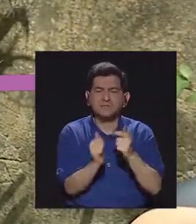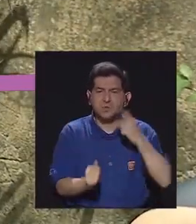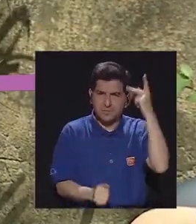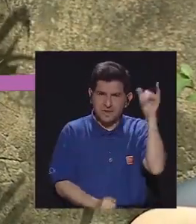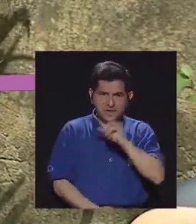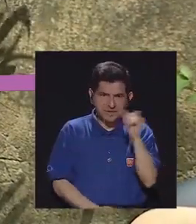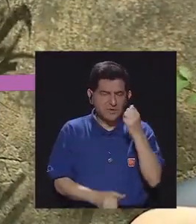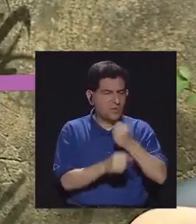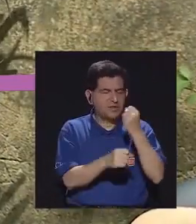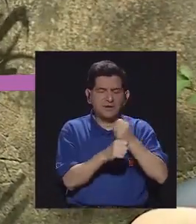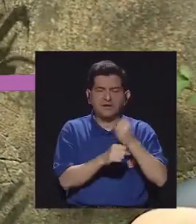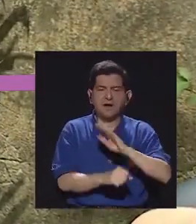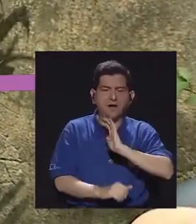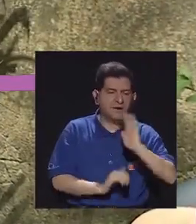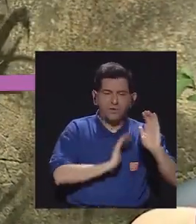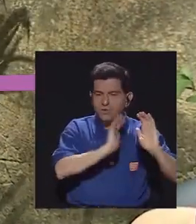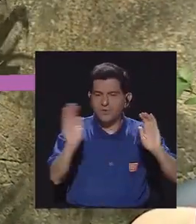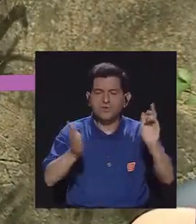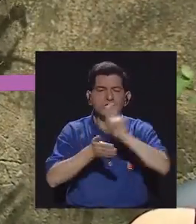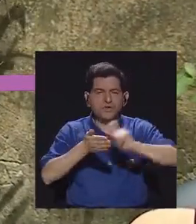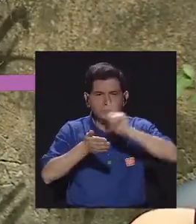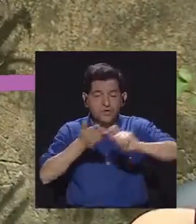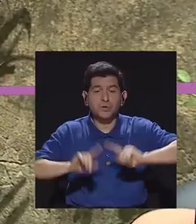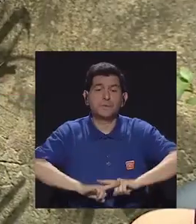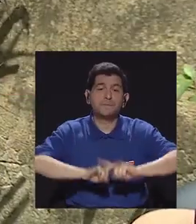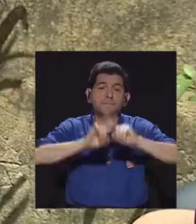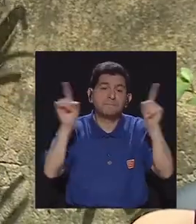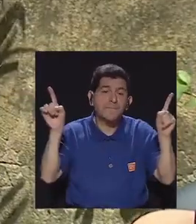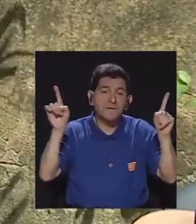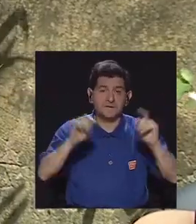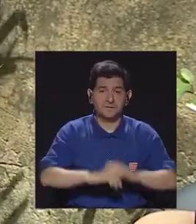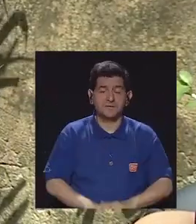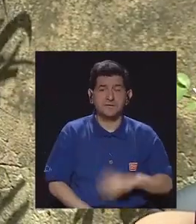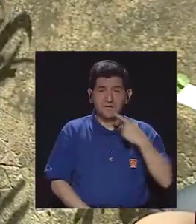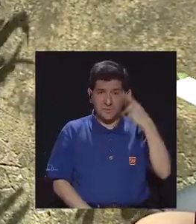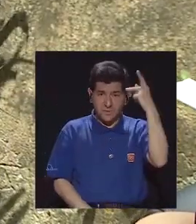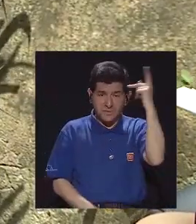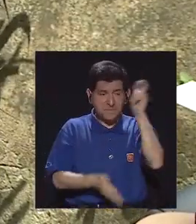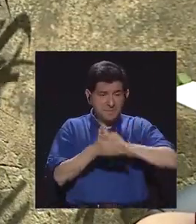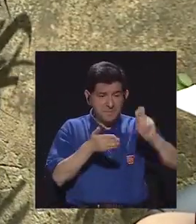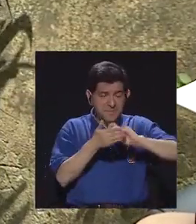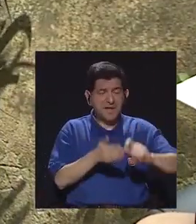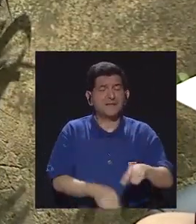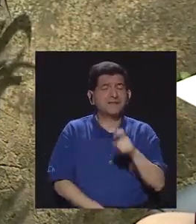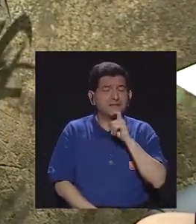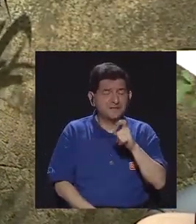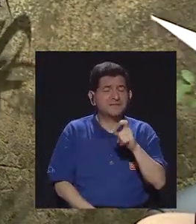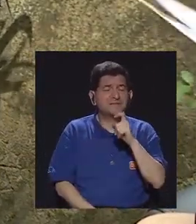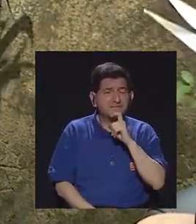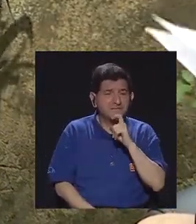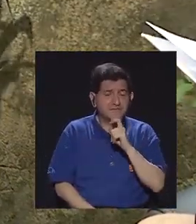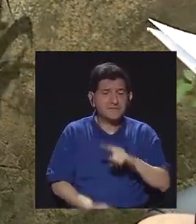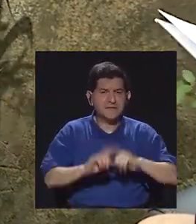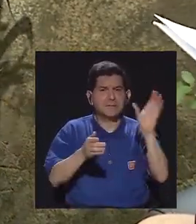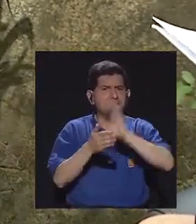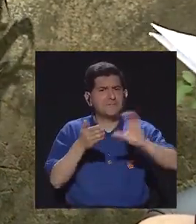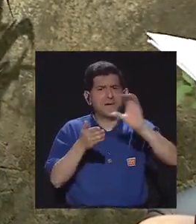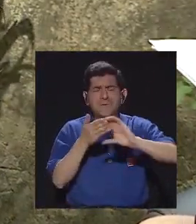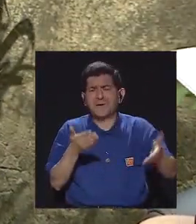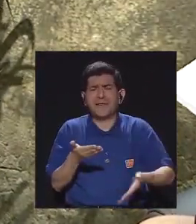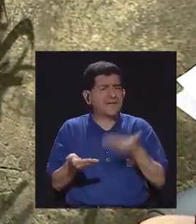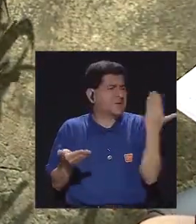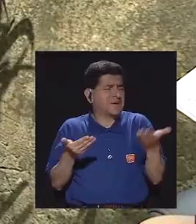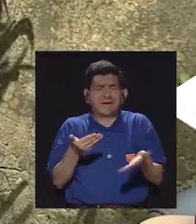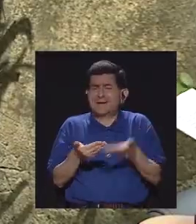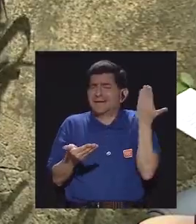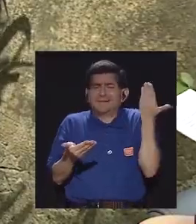que se trabajan con los chicos en la escuela. Pero con los papás en la escuela nos cuesta un poquito, pero en el colegio